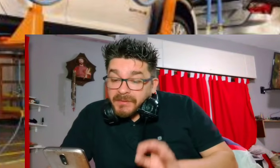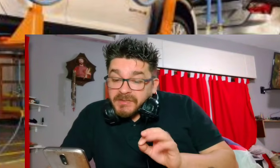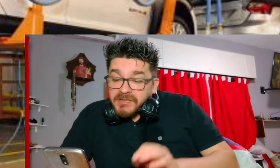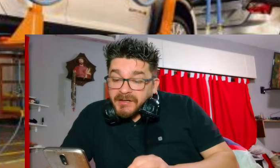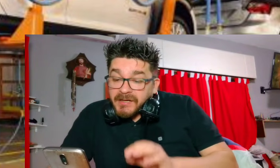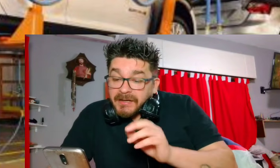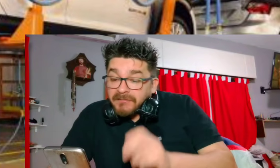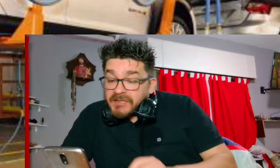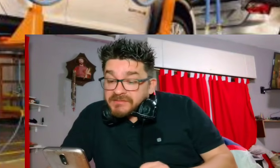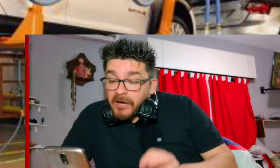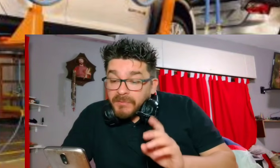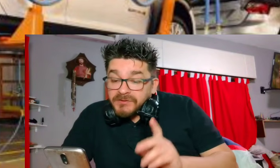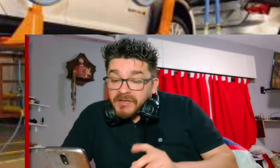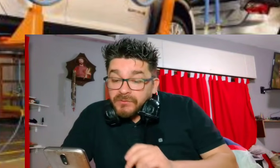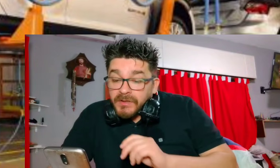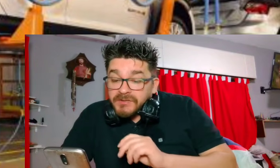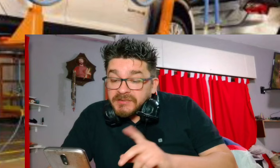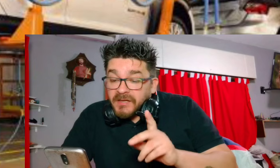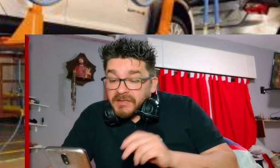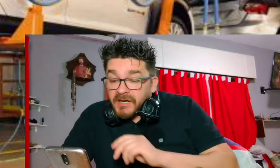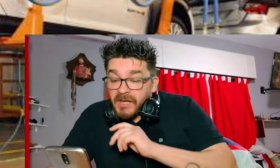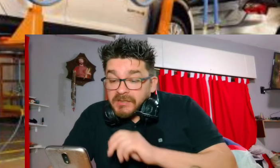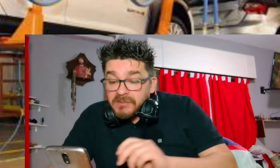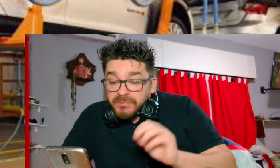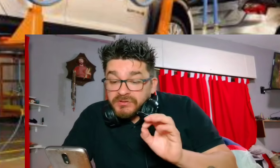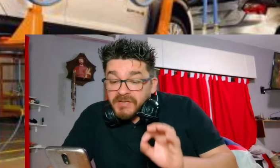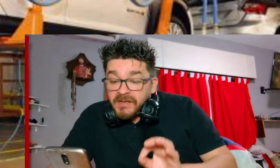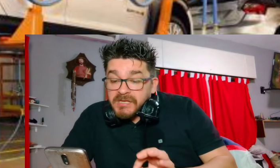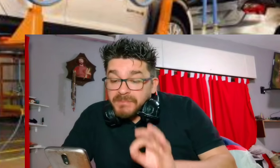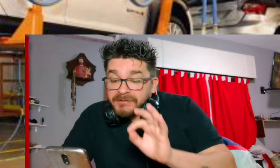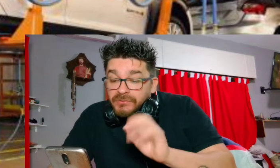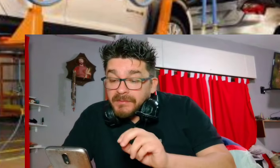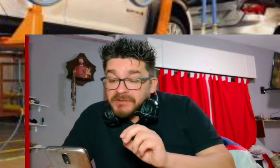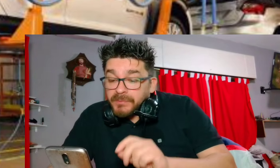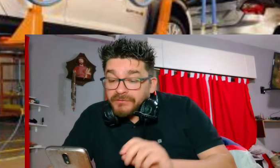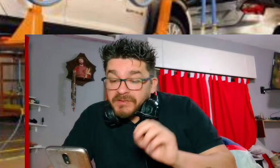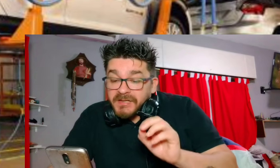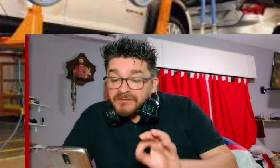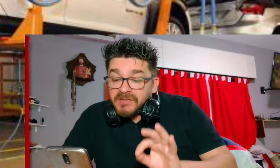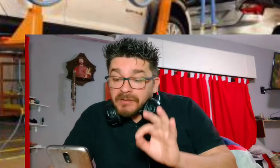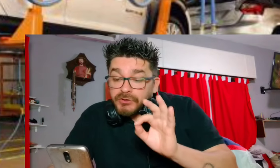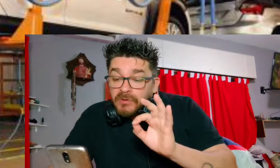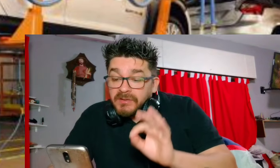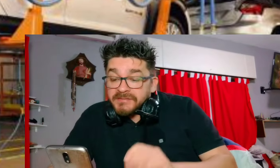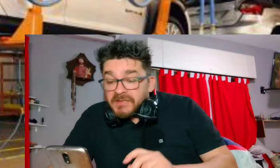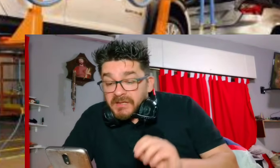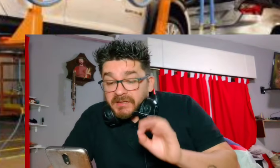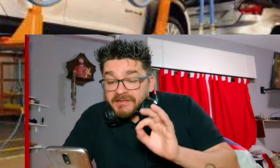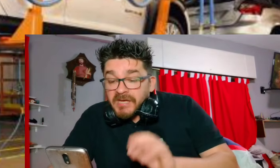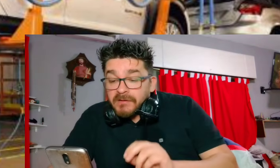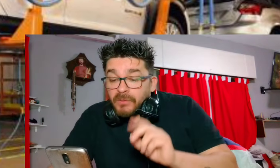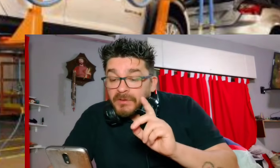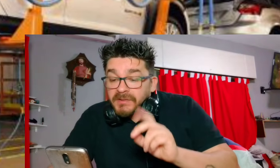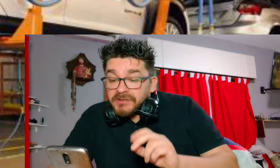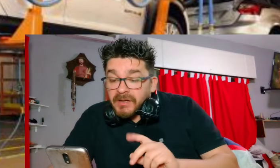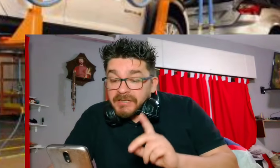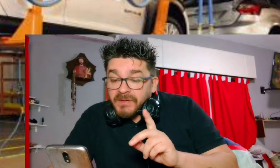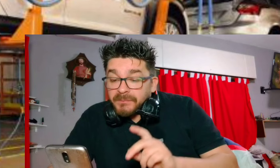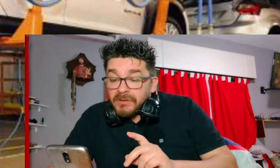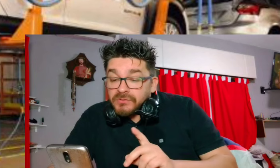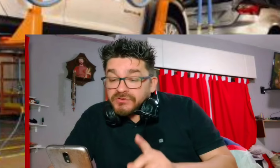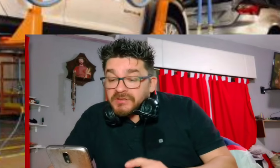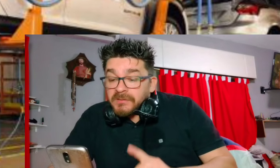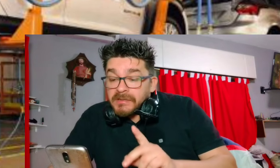para fabricar baterías recargables, aumentará durante esta década, impulsada y particularmente por fabricantes de automóviles que se han